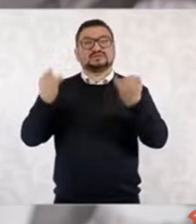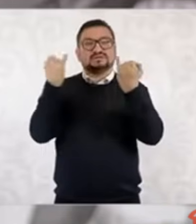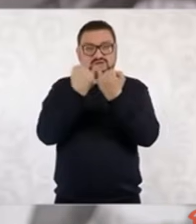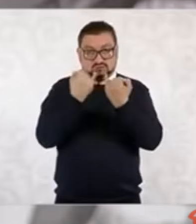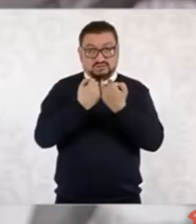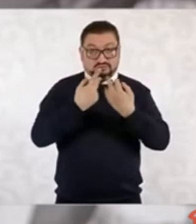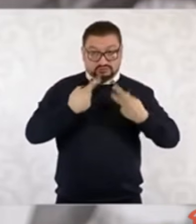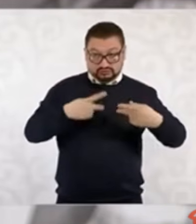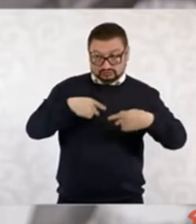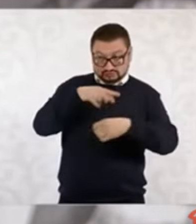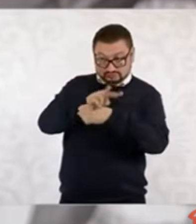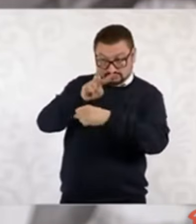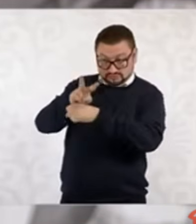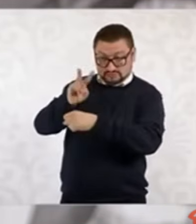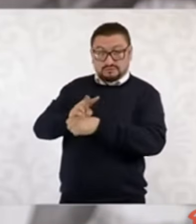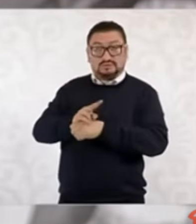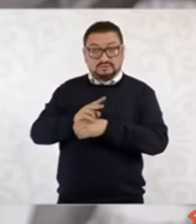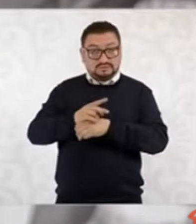los jueces.